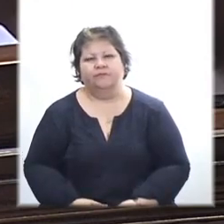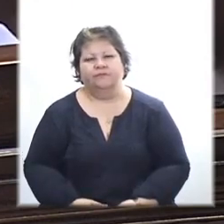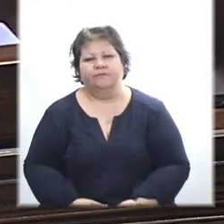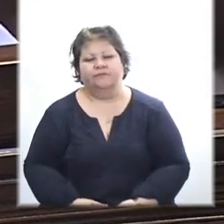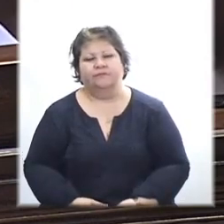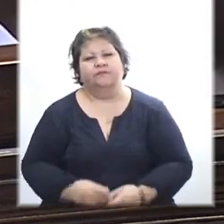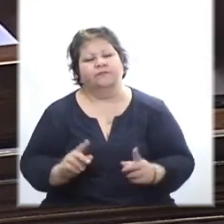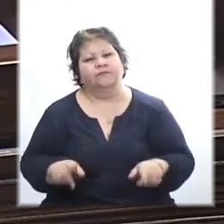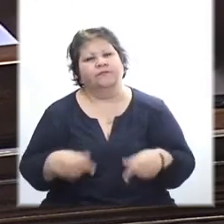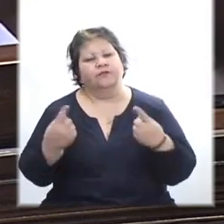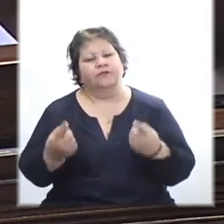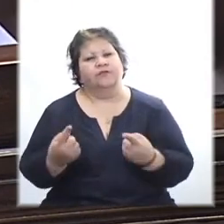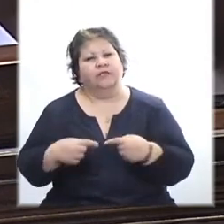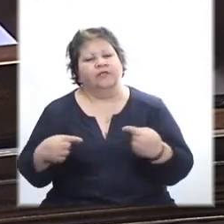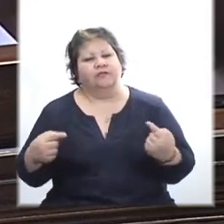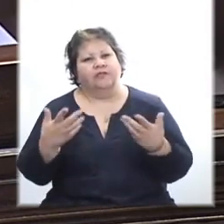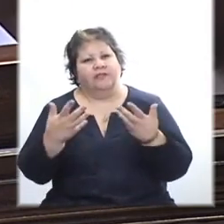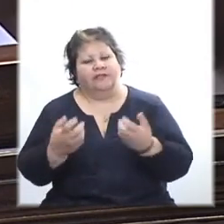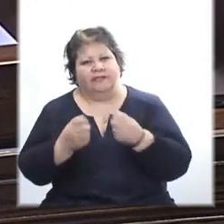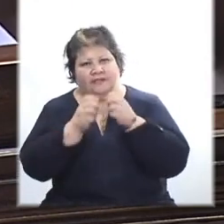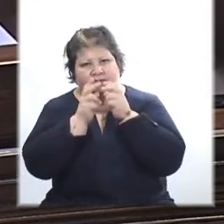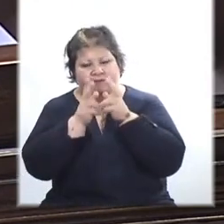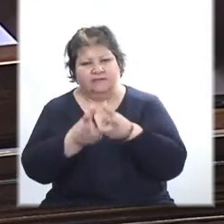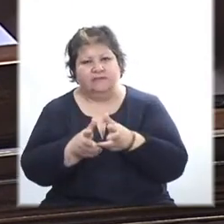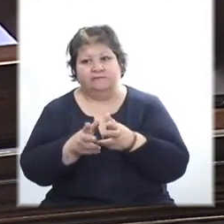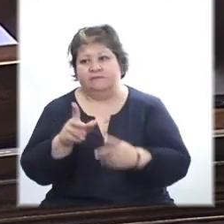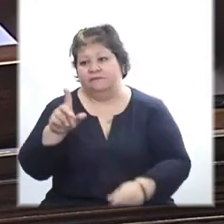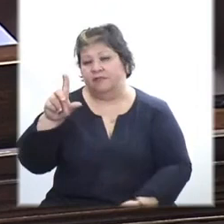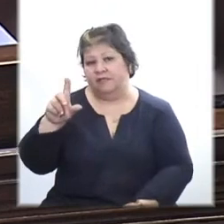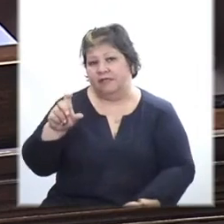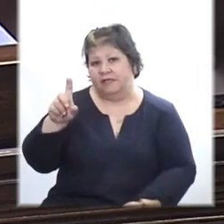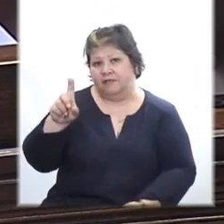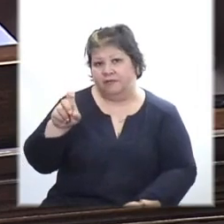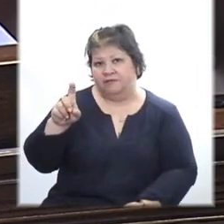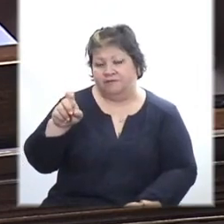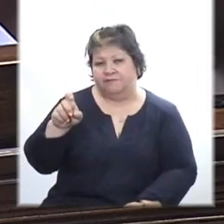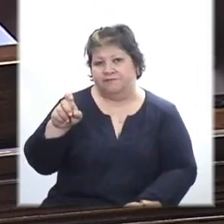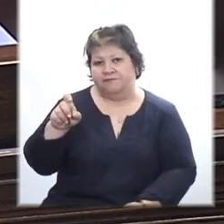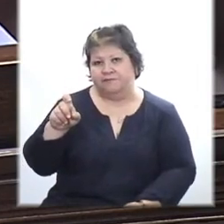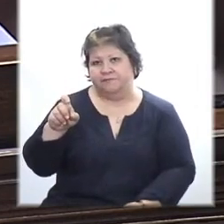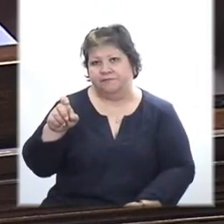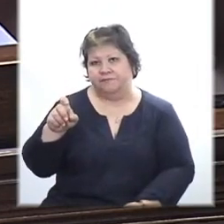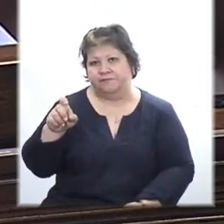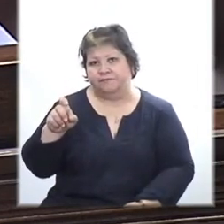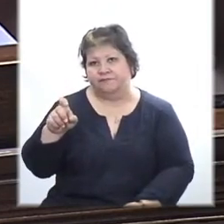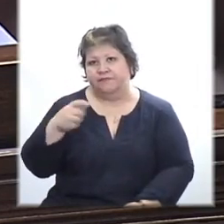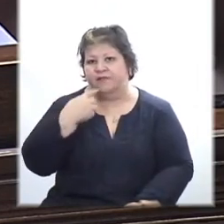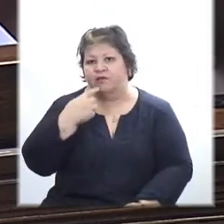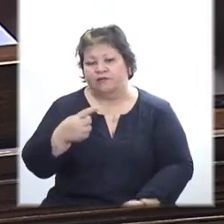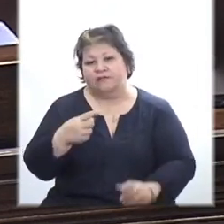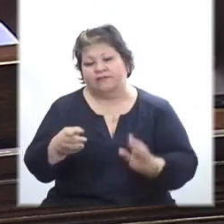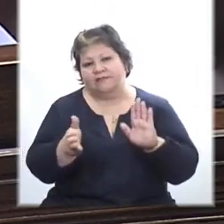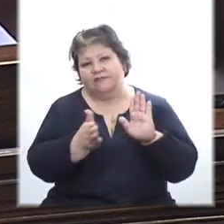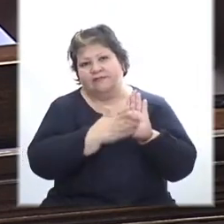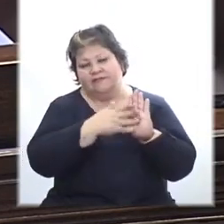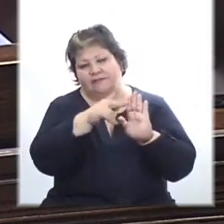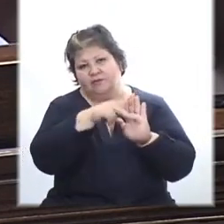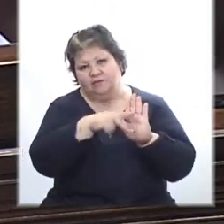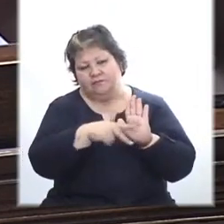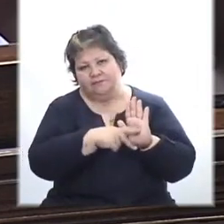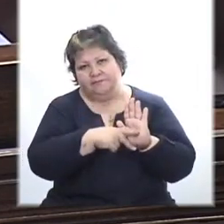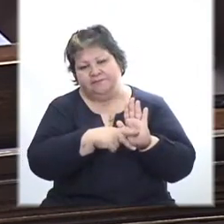Otro punto también que quería resaltar, si los reservorios de agua, a los cuales también lo dice el decreto, si los